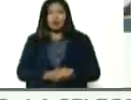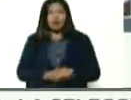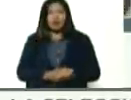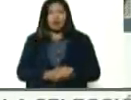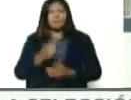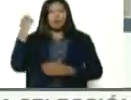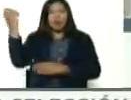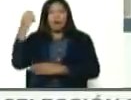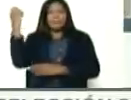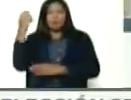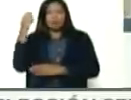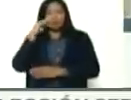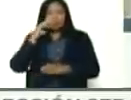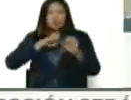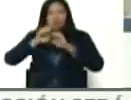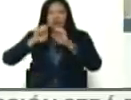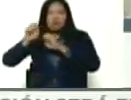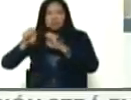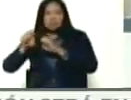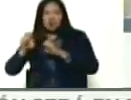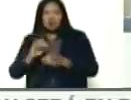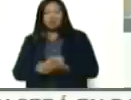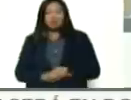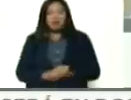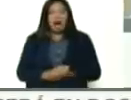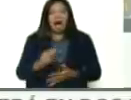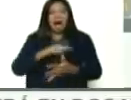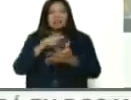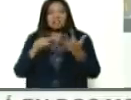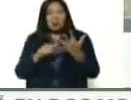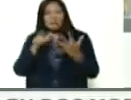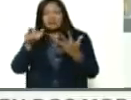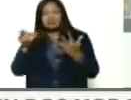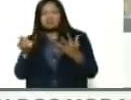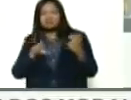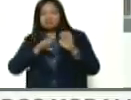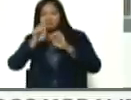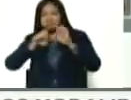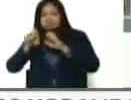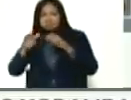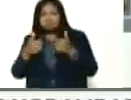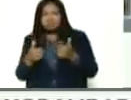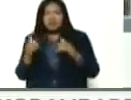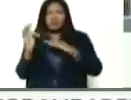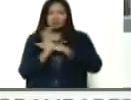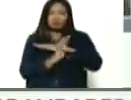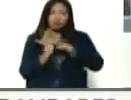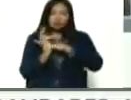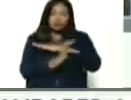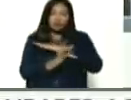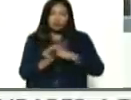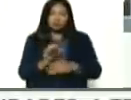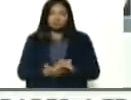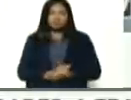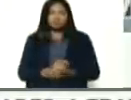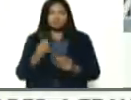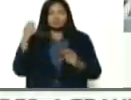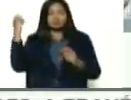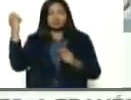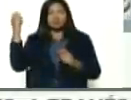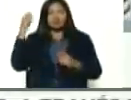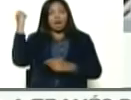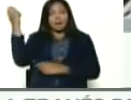en este momento hay cinco casos en estudio en la frontera de apure con